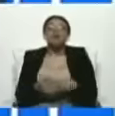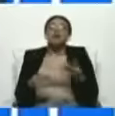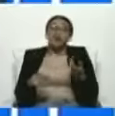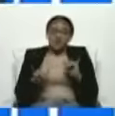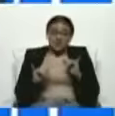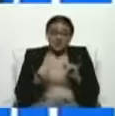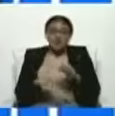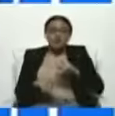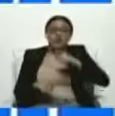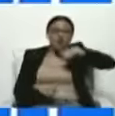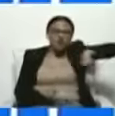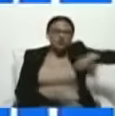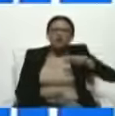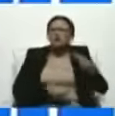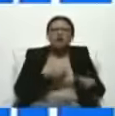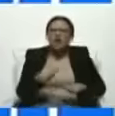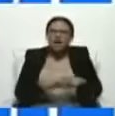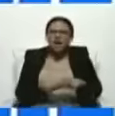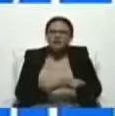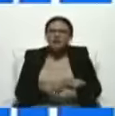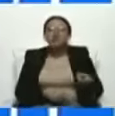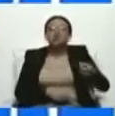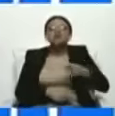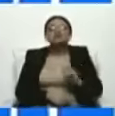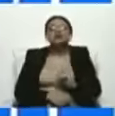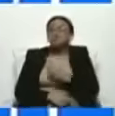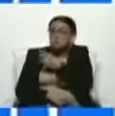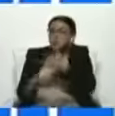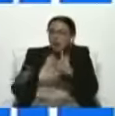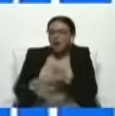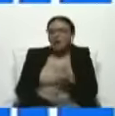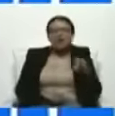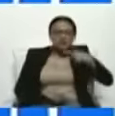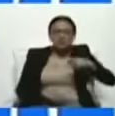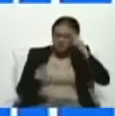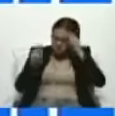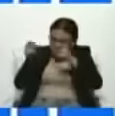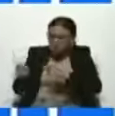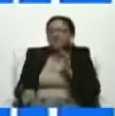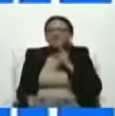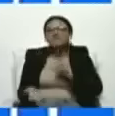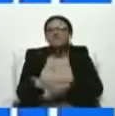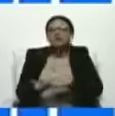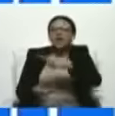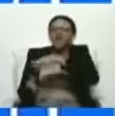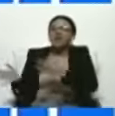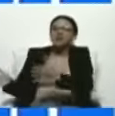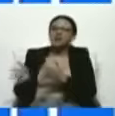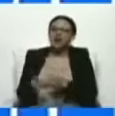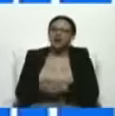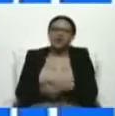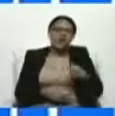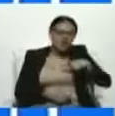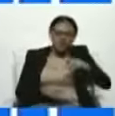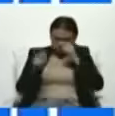reconocimos la victoria de este sector. Y son de las pocas elecciones que ellos han